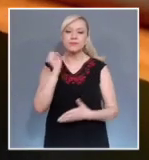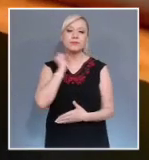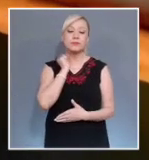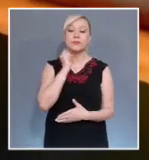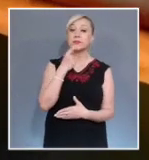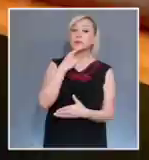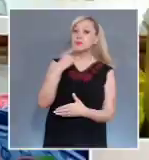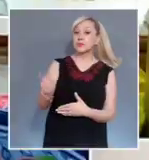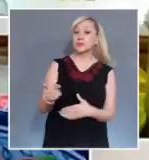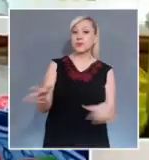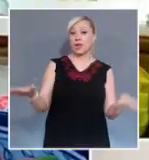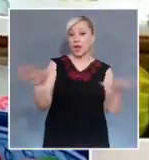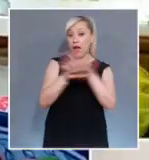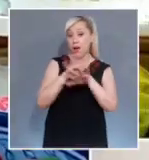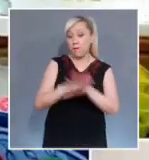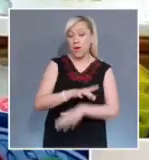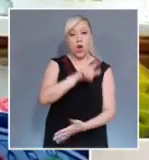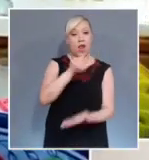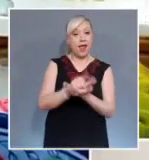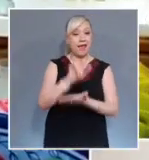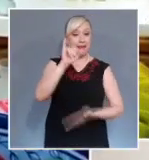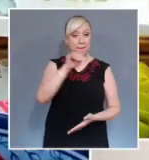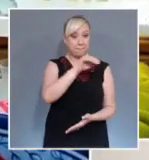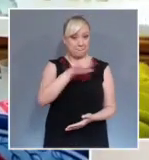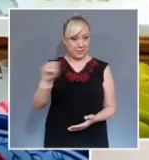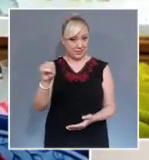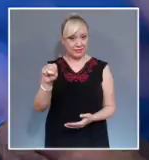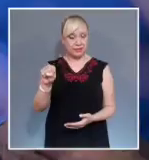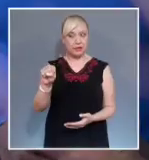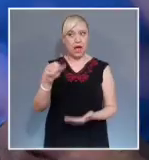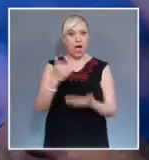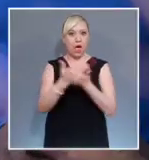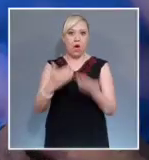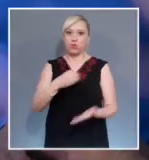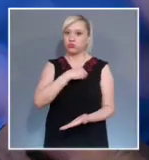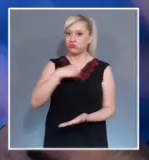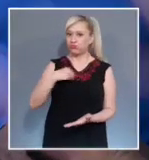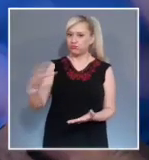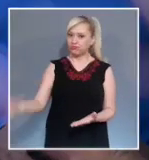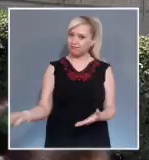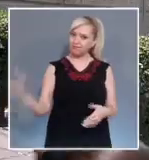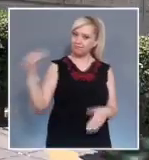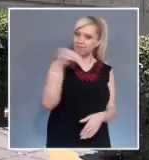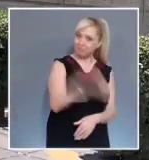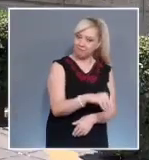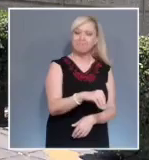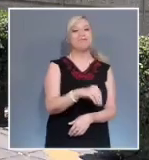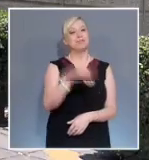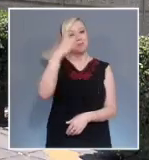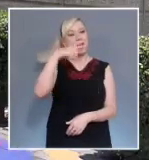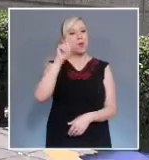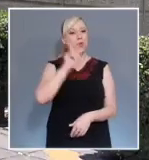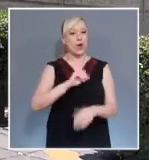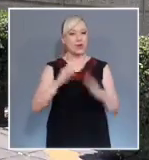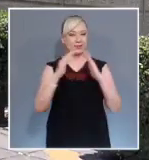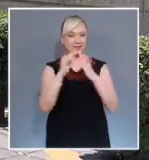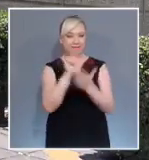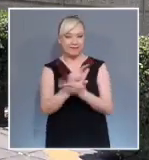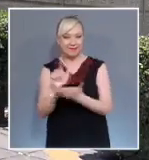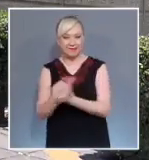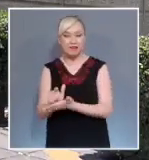modificar la ley del IMSS para incorporar al régimen obligatorio a las trabajadoras del hogar ahora se analiza una iniciativa para otorgar